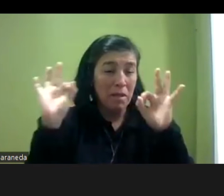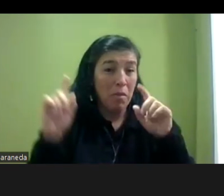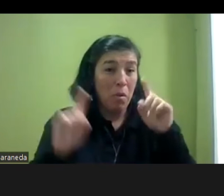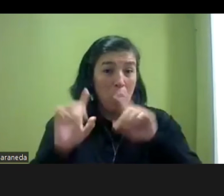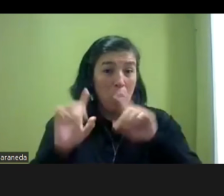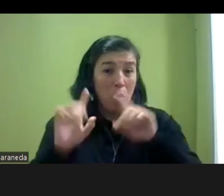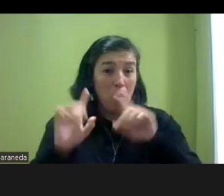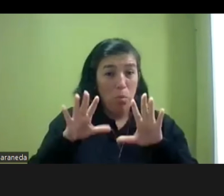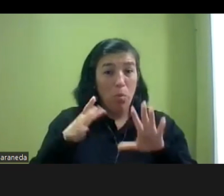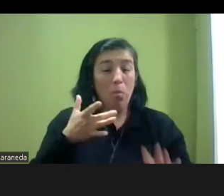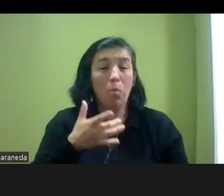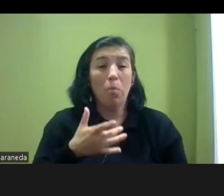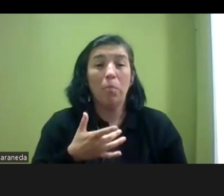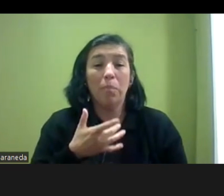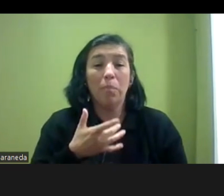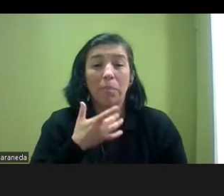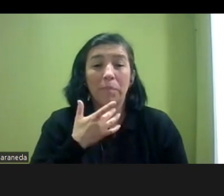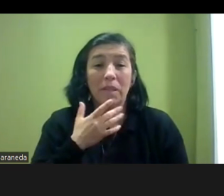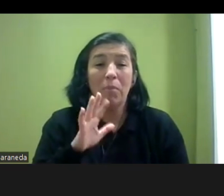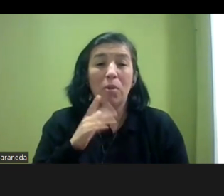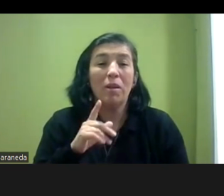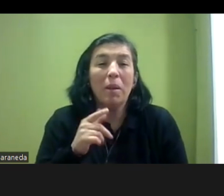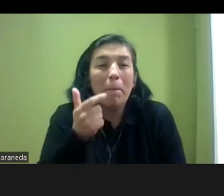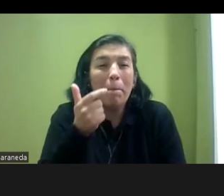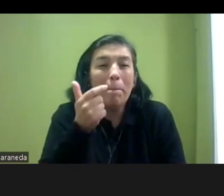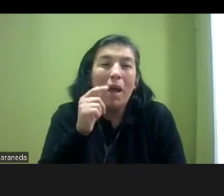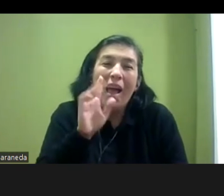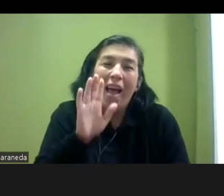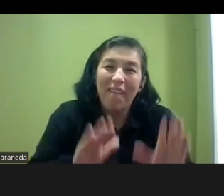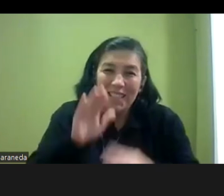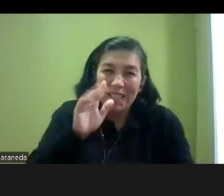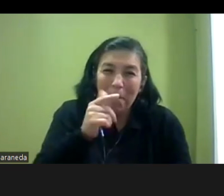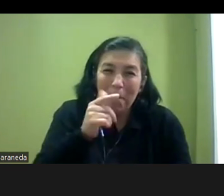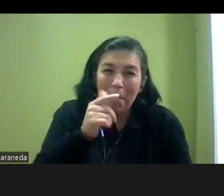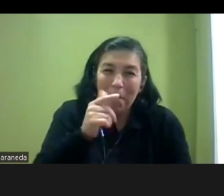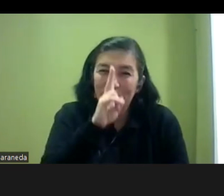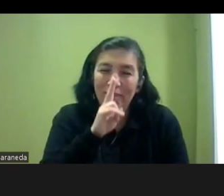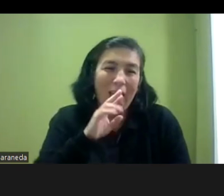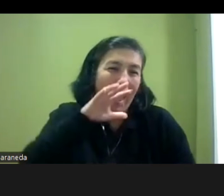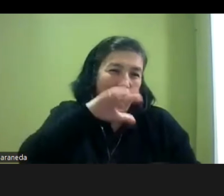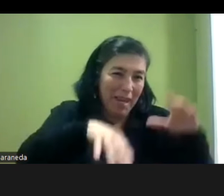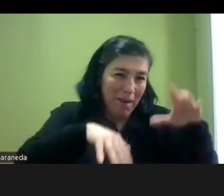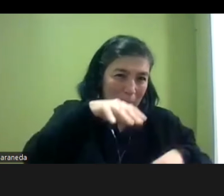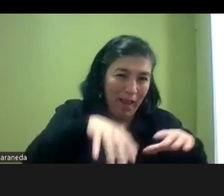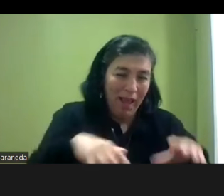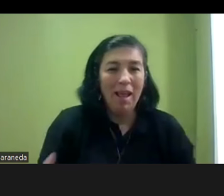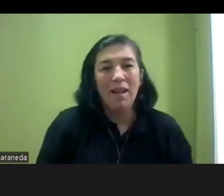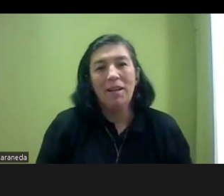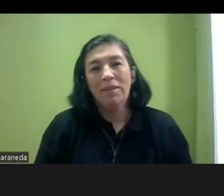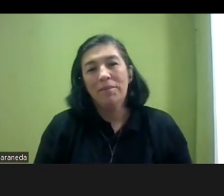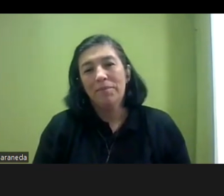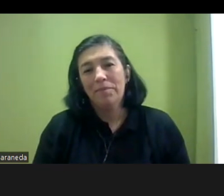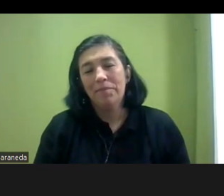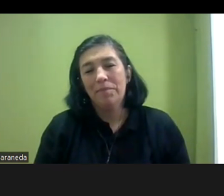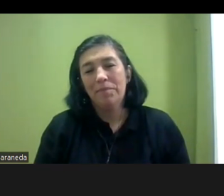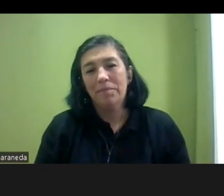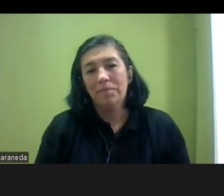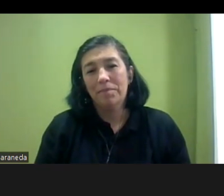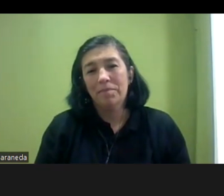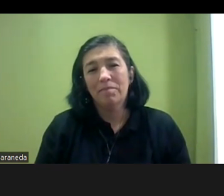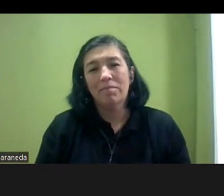porque tenía alguna similitud con un animal, por ejemplo. Eh, bueno, hay